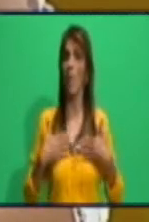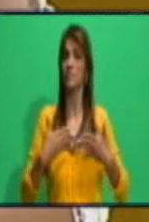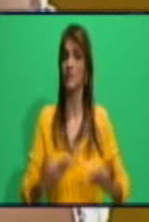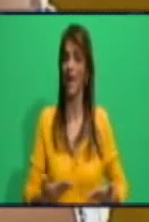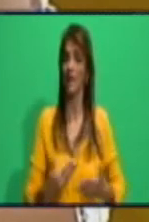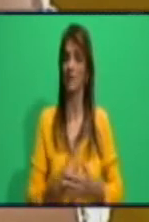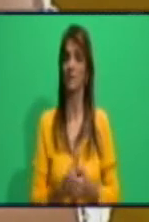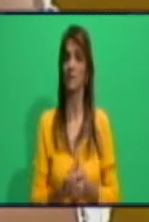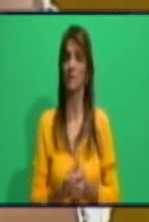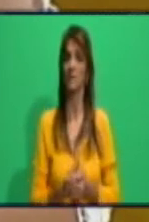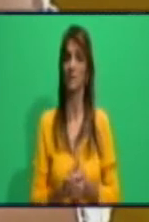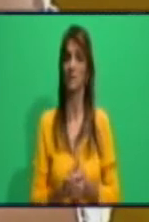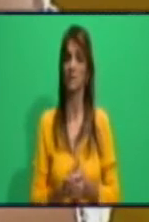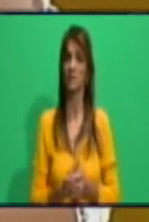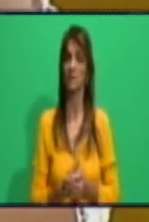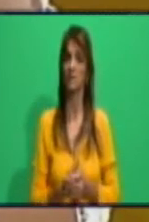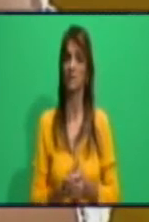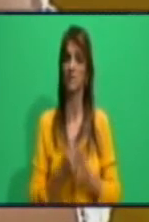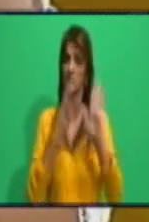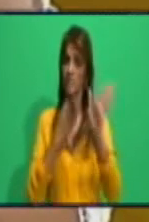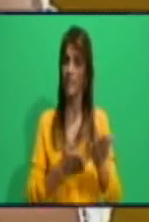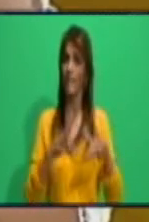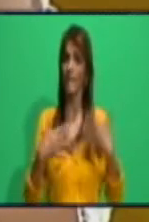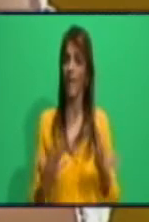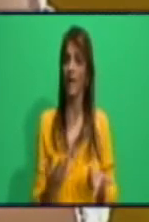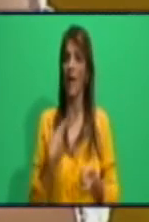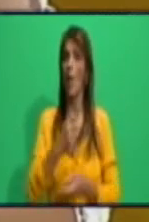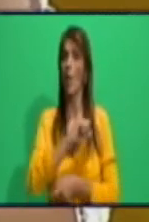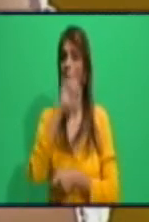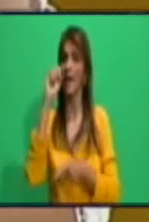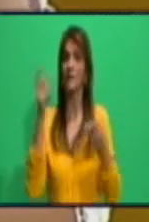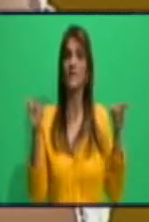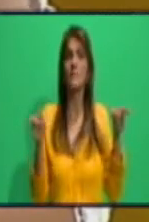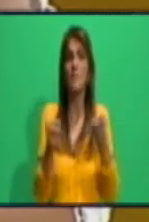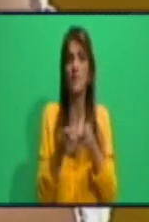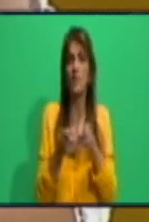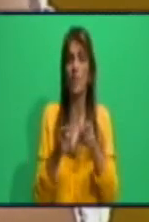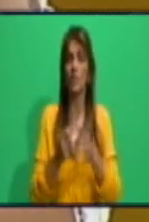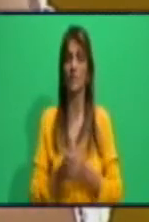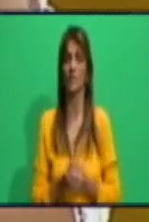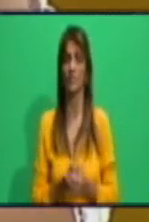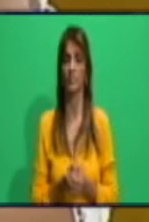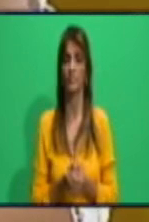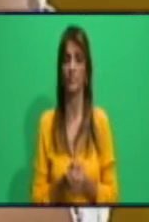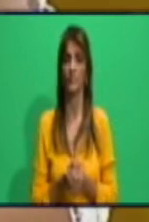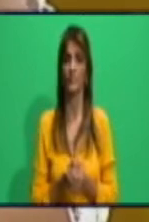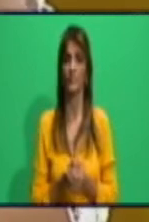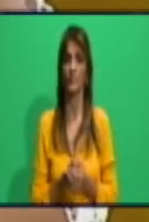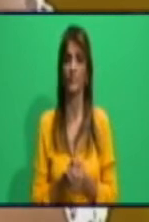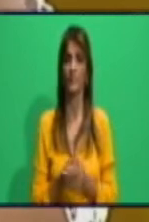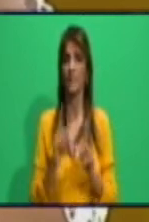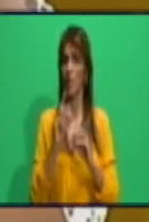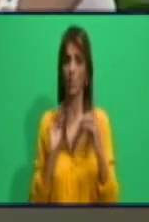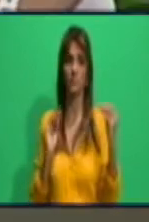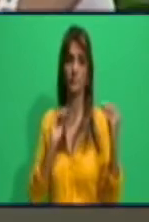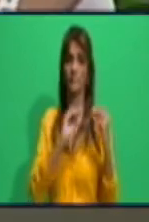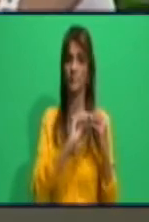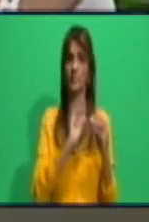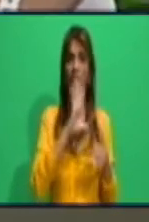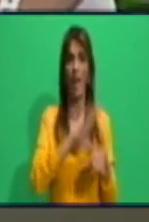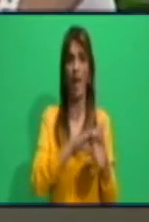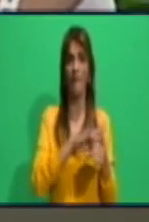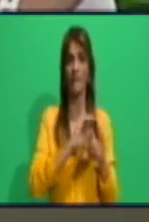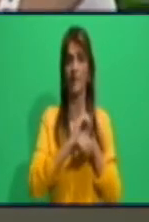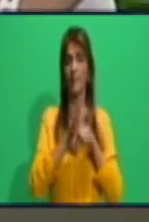lograr disminuir el riesgo a contener la enfermedad.